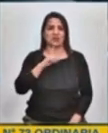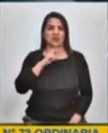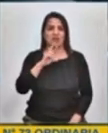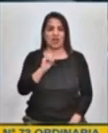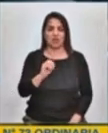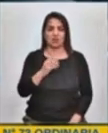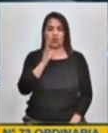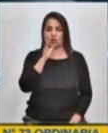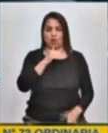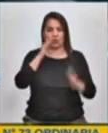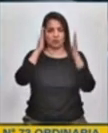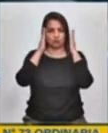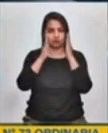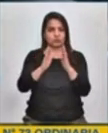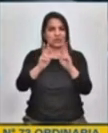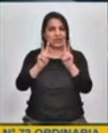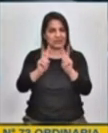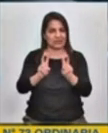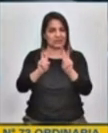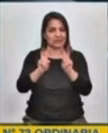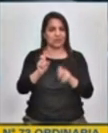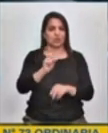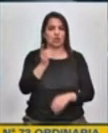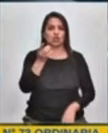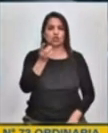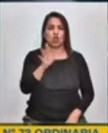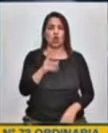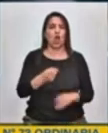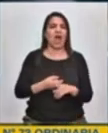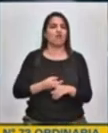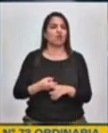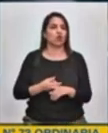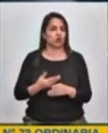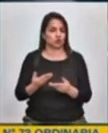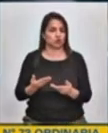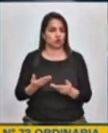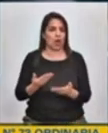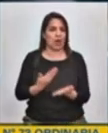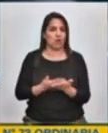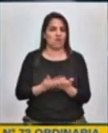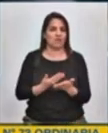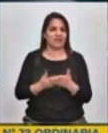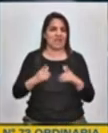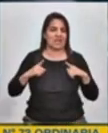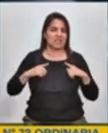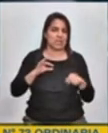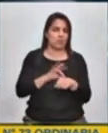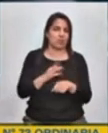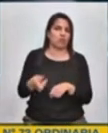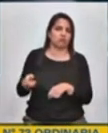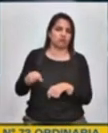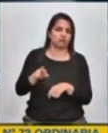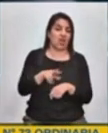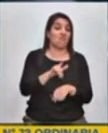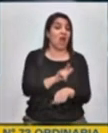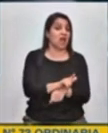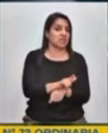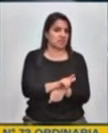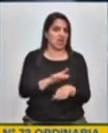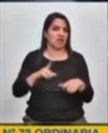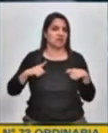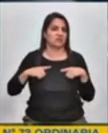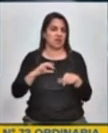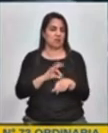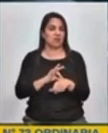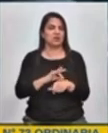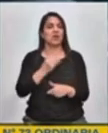abordamos adecuadamente este tema, no es solo el tema del abuso, en el uso de licencia médica fraudulenta, sino que